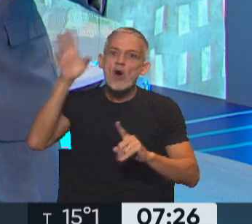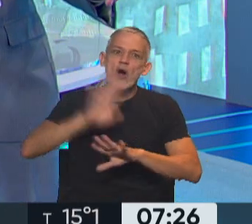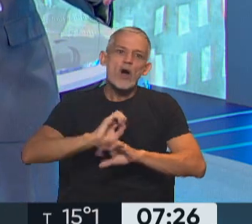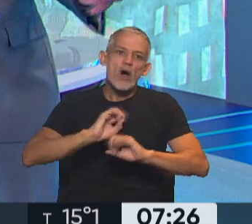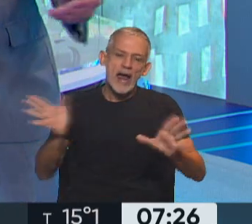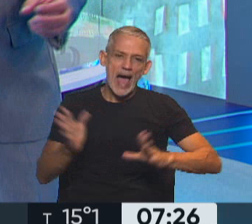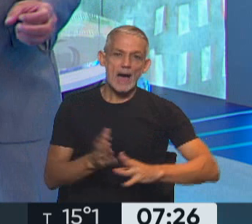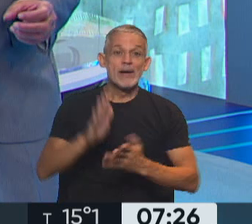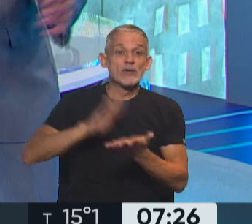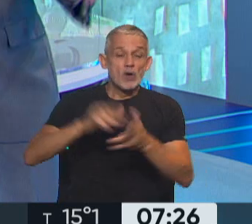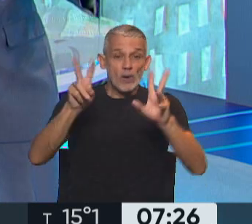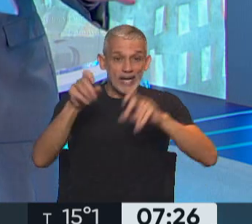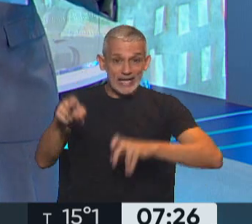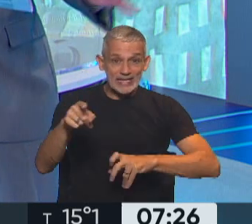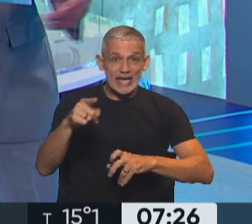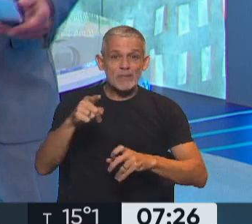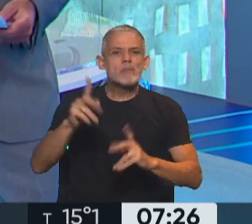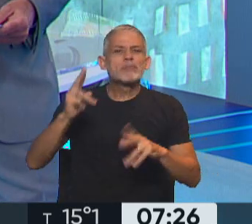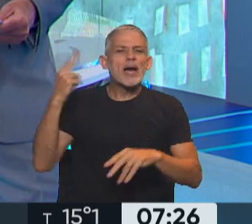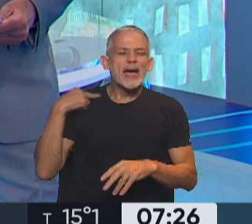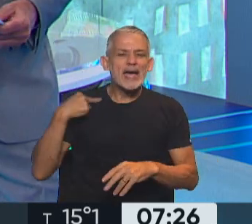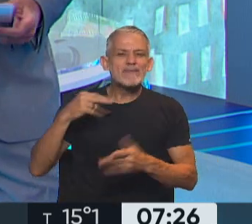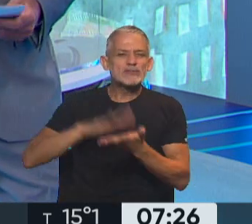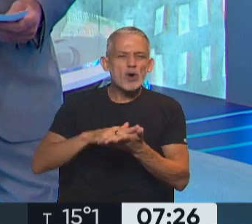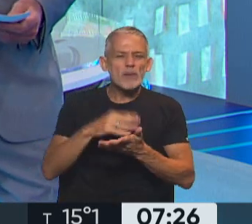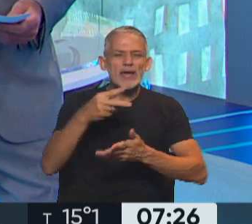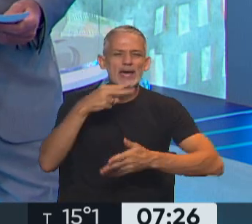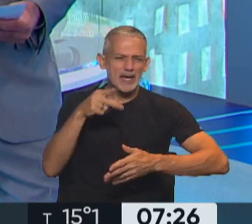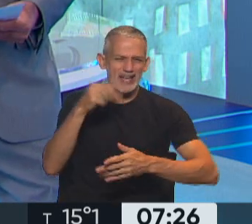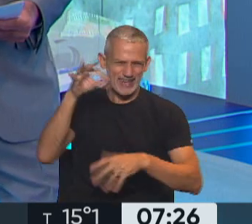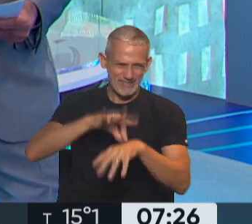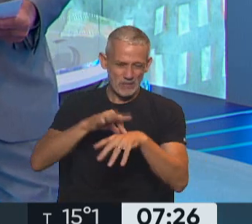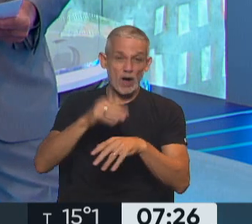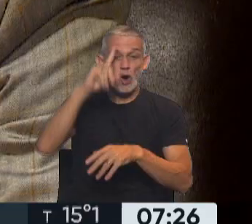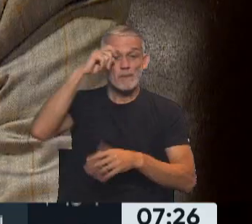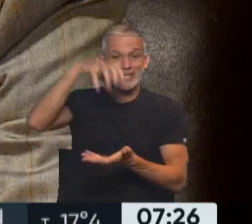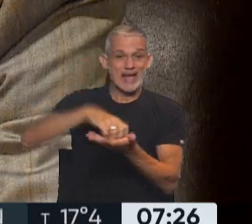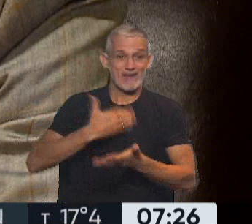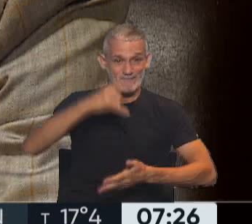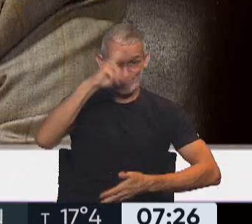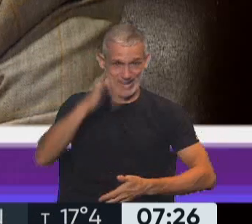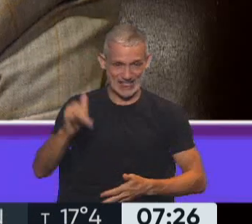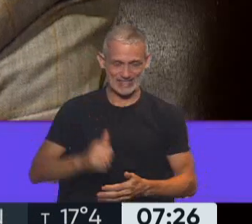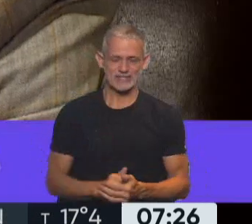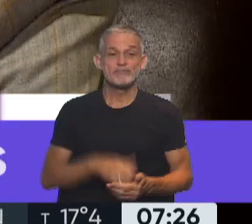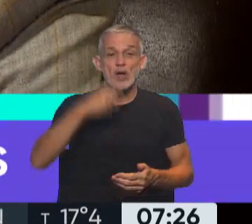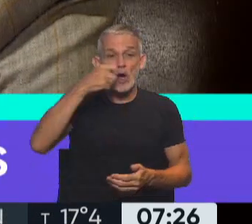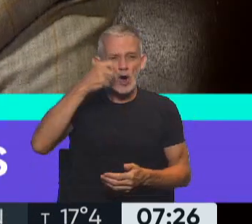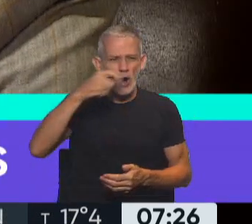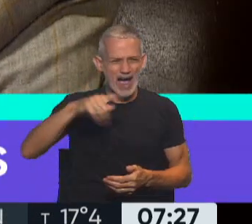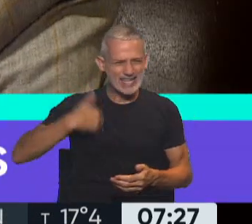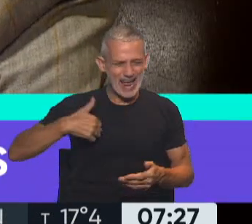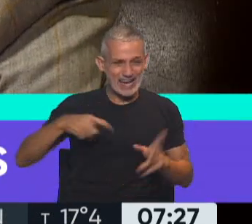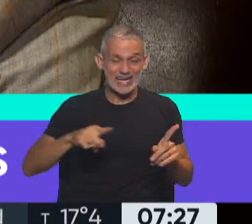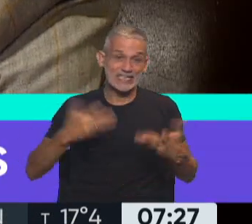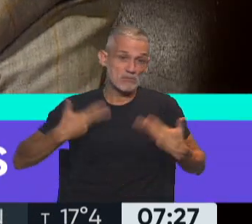estado. Sobre el tema hablamos con el jefe de toxicología del Hospital Fernández. La cocaína normalmente en nuestro país